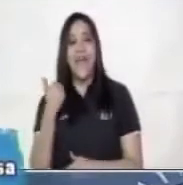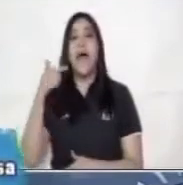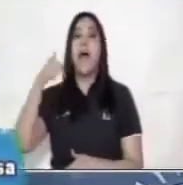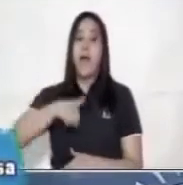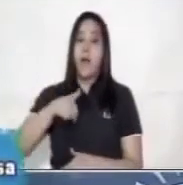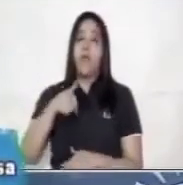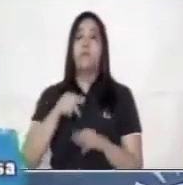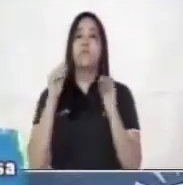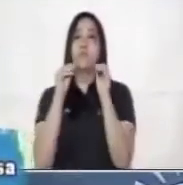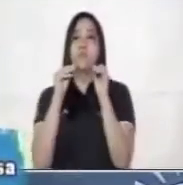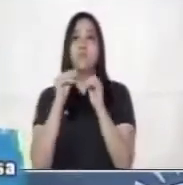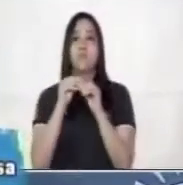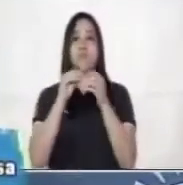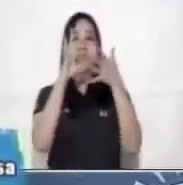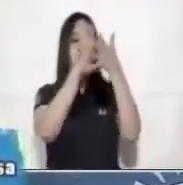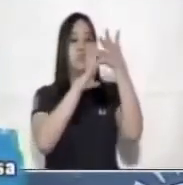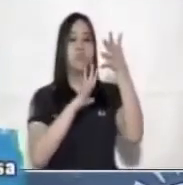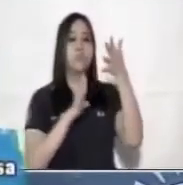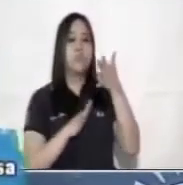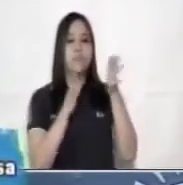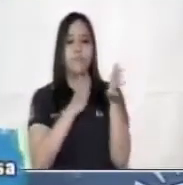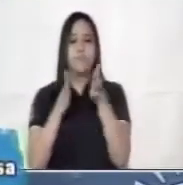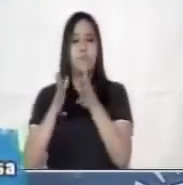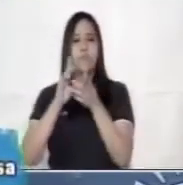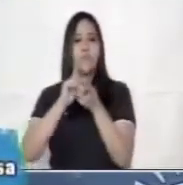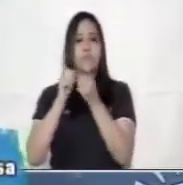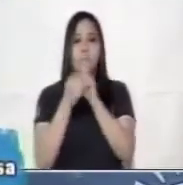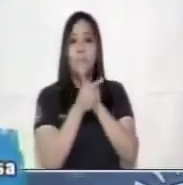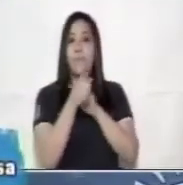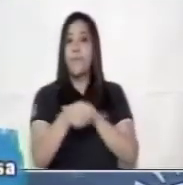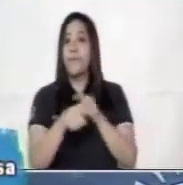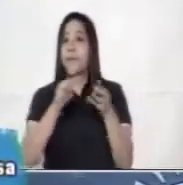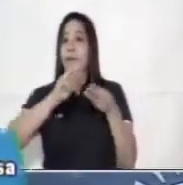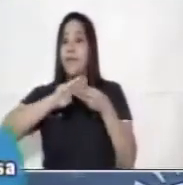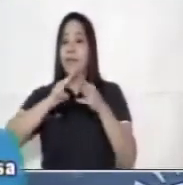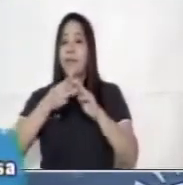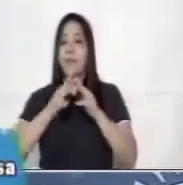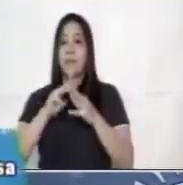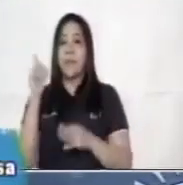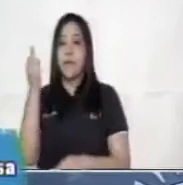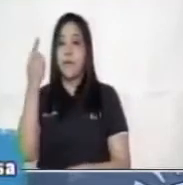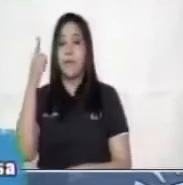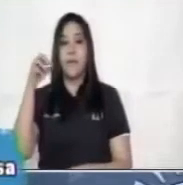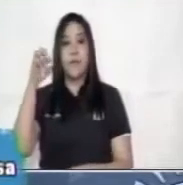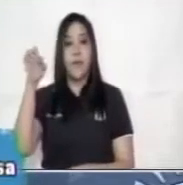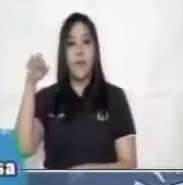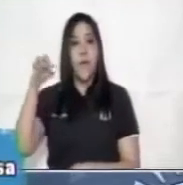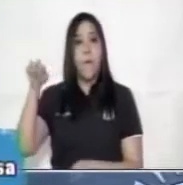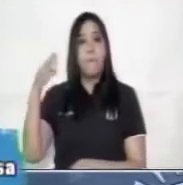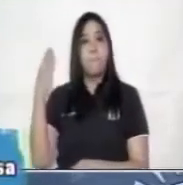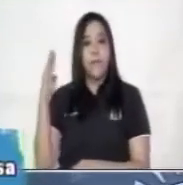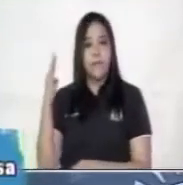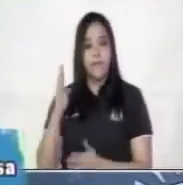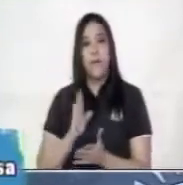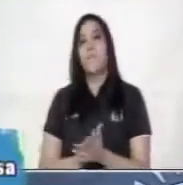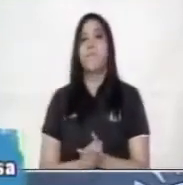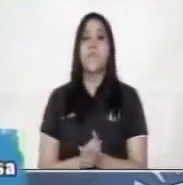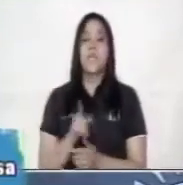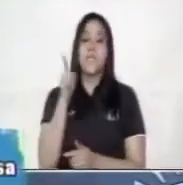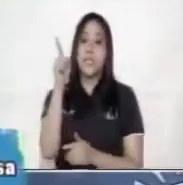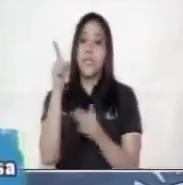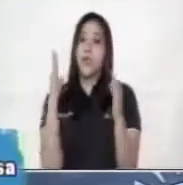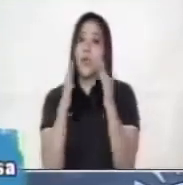gráficas de proporcionalidad inversa del área de matemática para primer grado básico. Si en casa hay